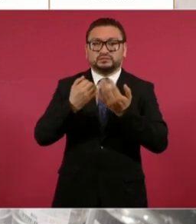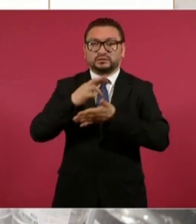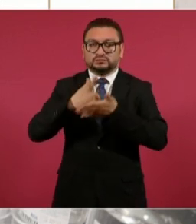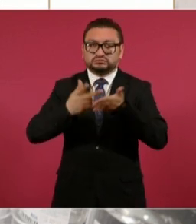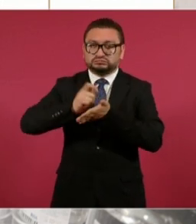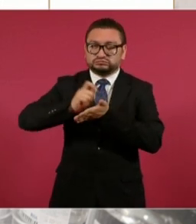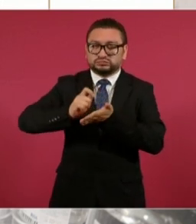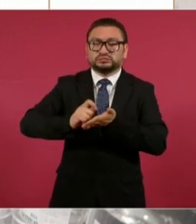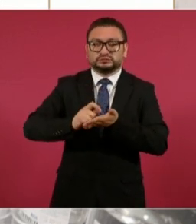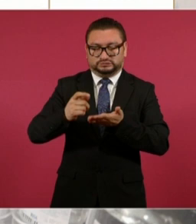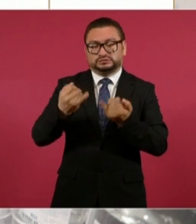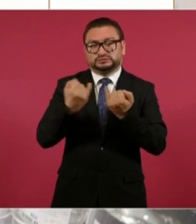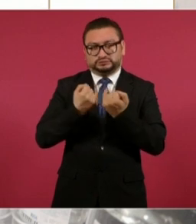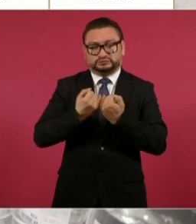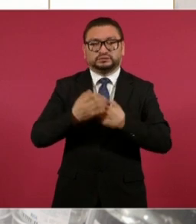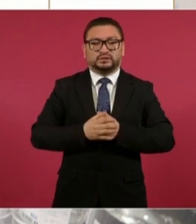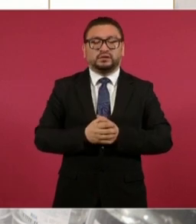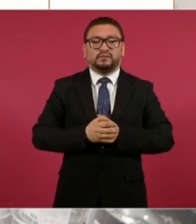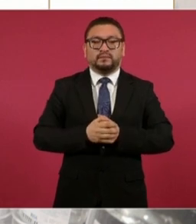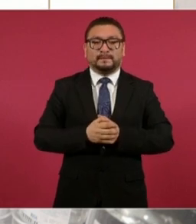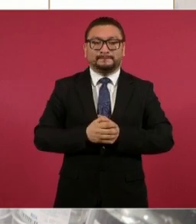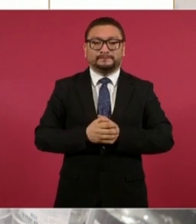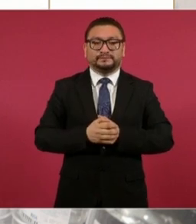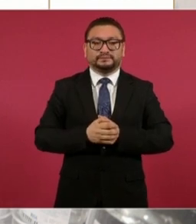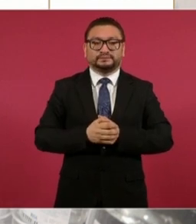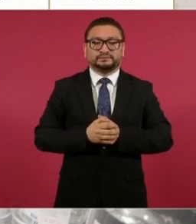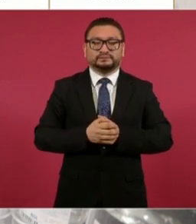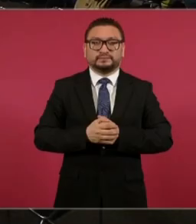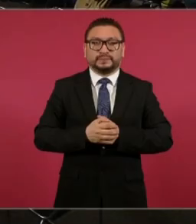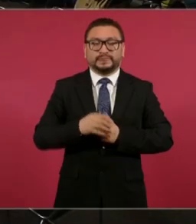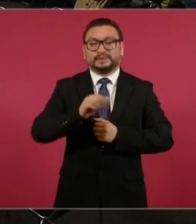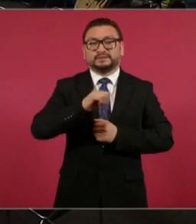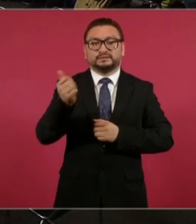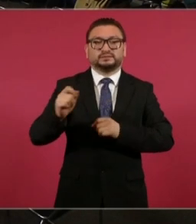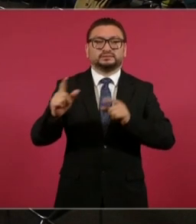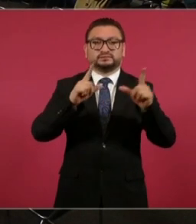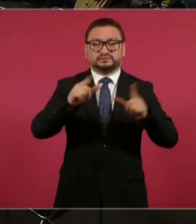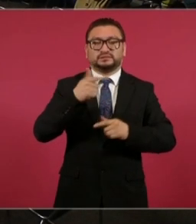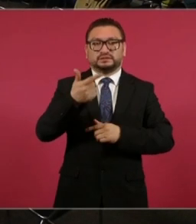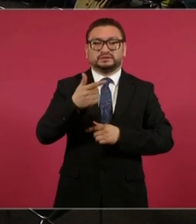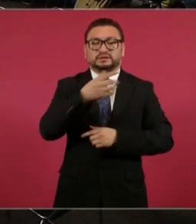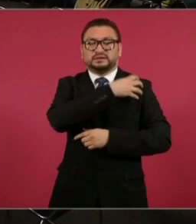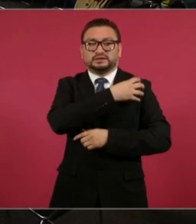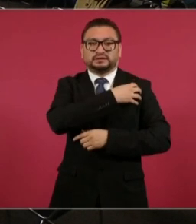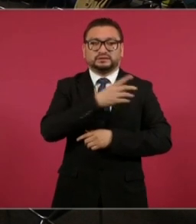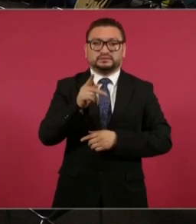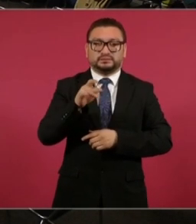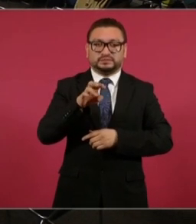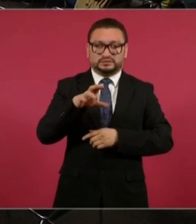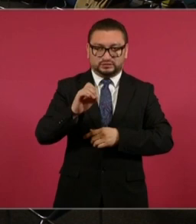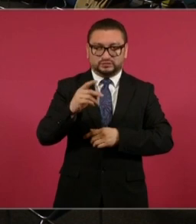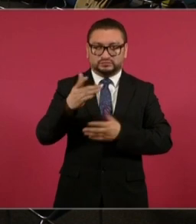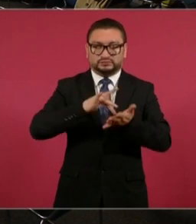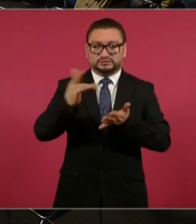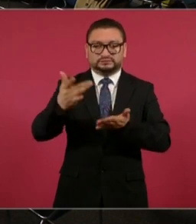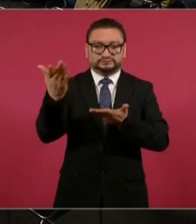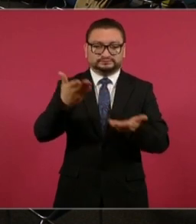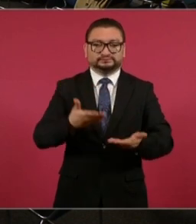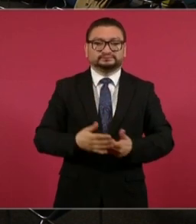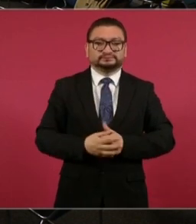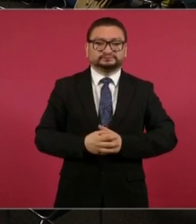eh la siguiente es la la parte que le corresponde al general Pedro lomo Muchas gracias